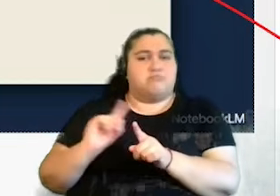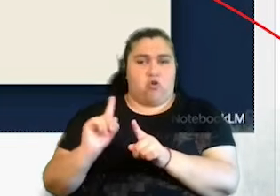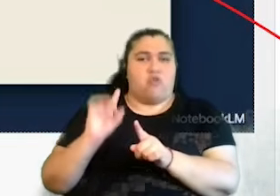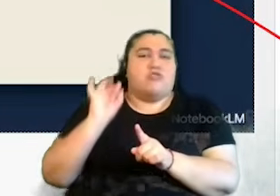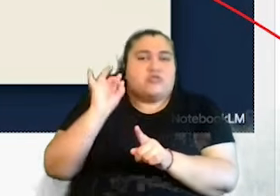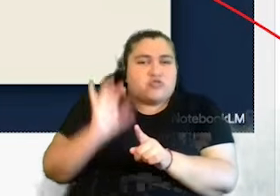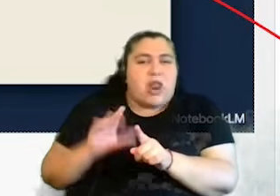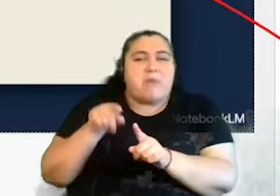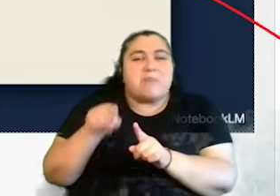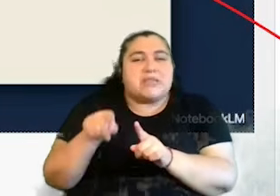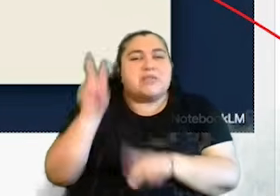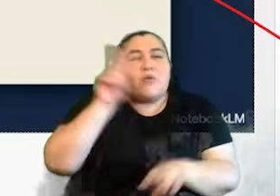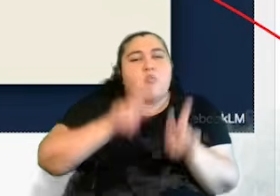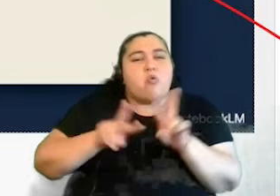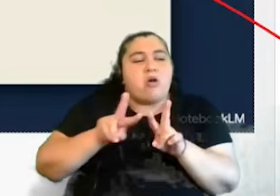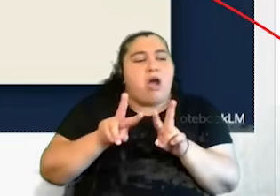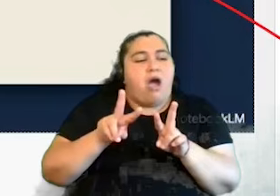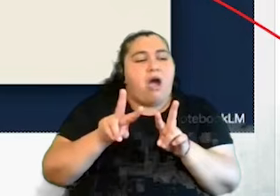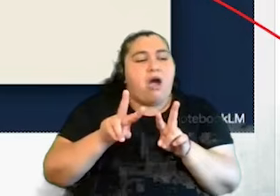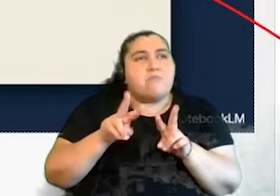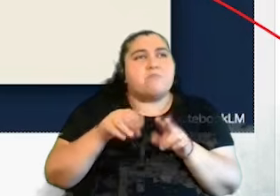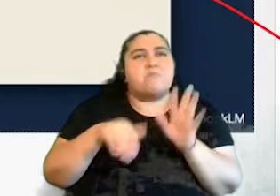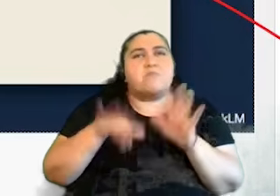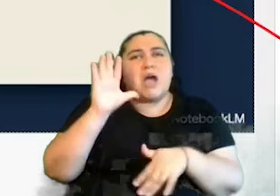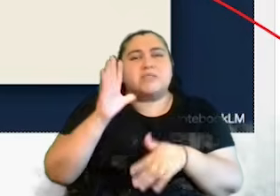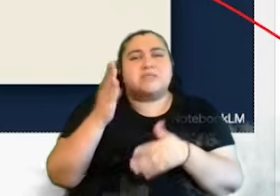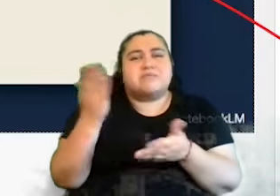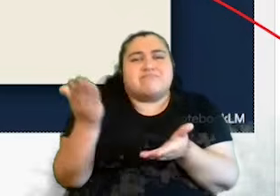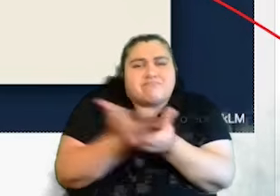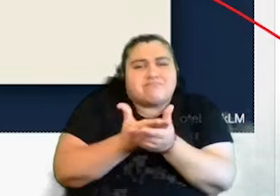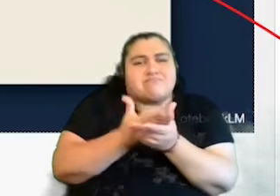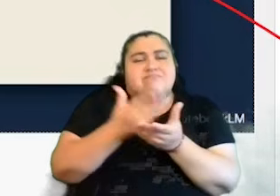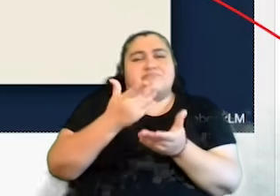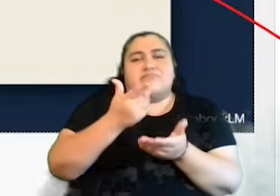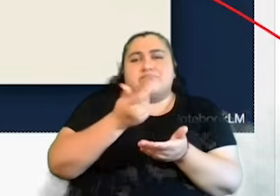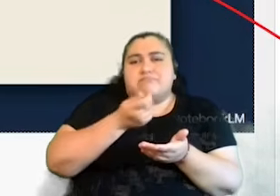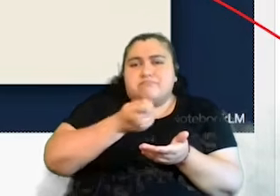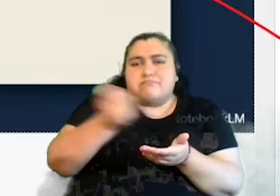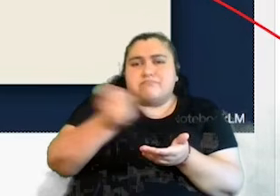produzcan un interés real y significativo